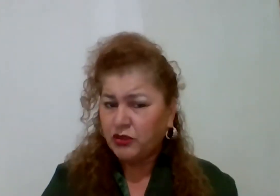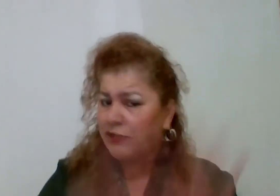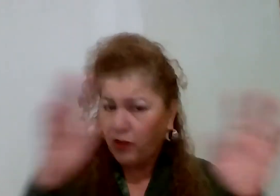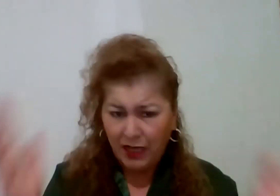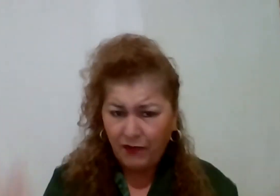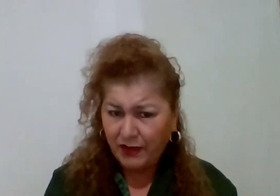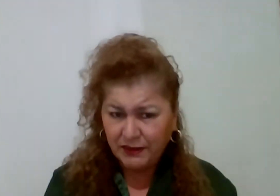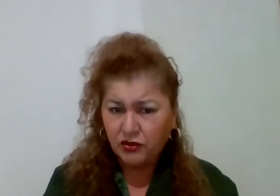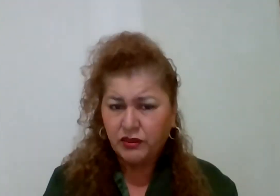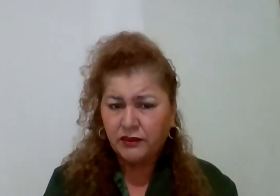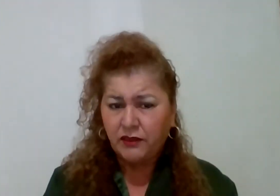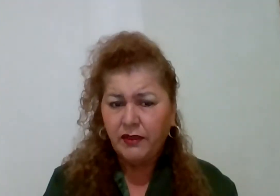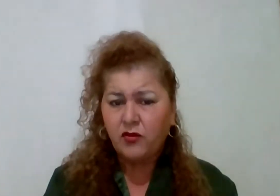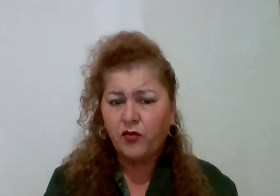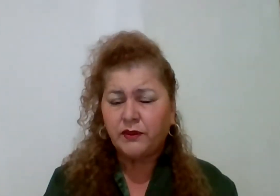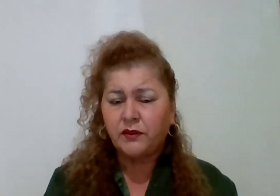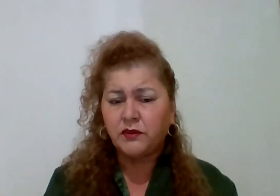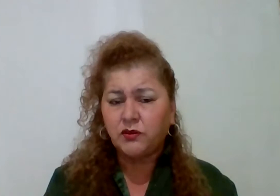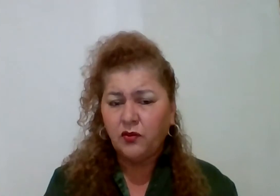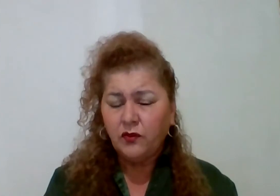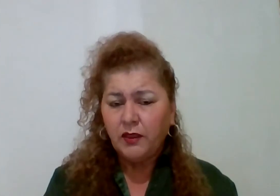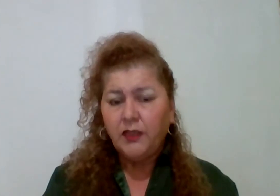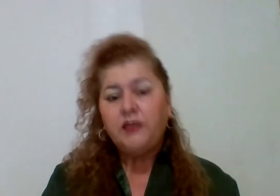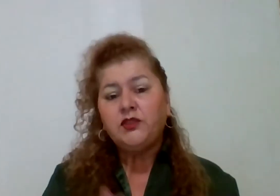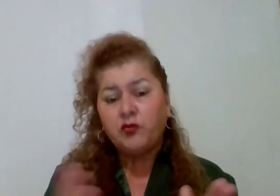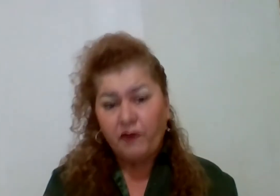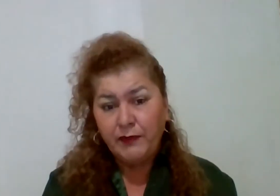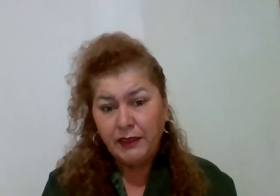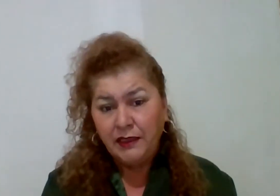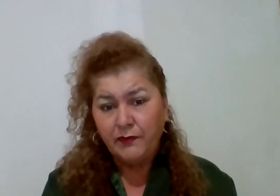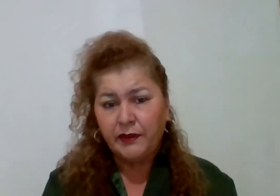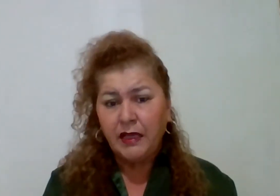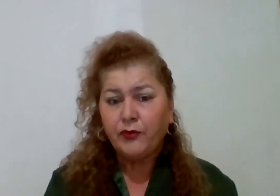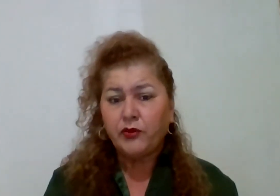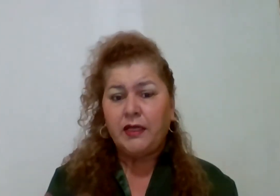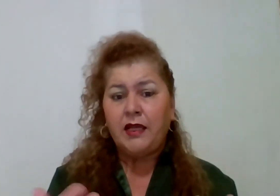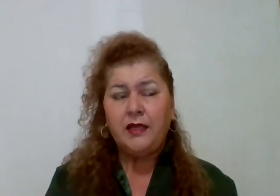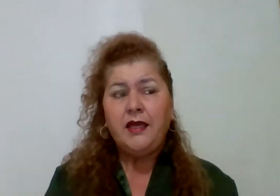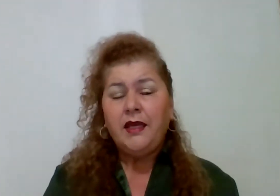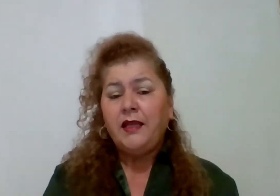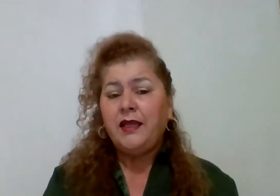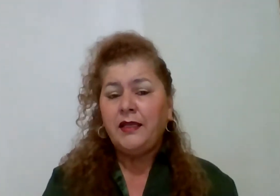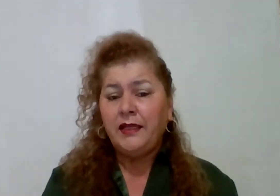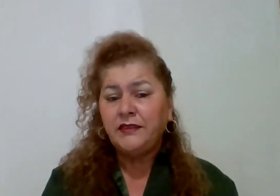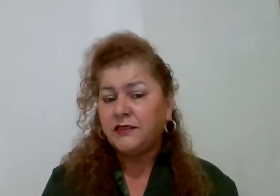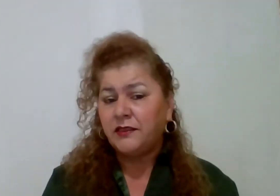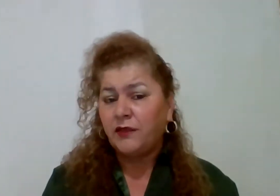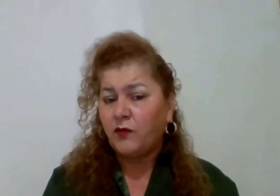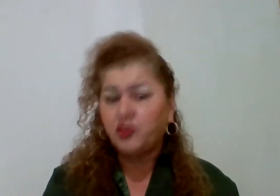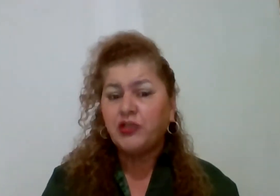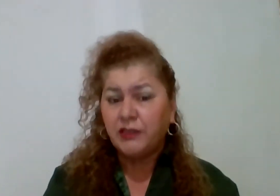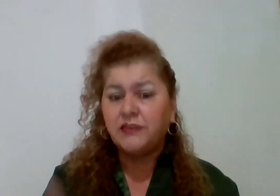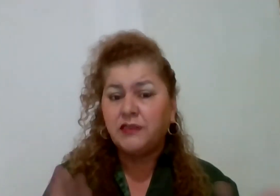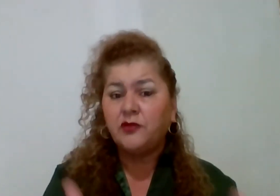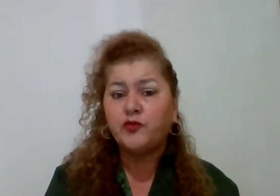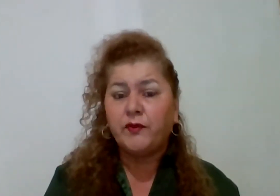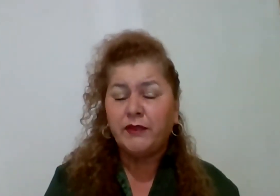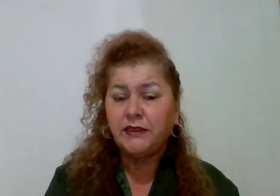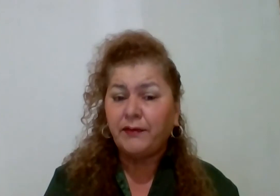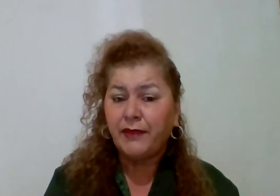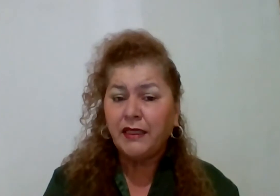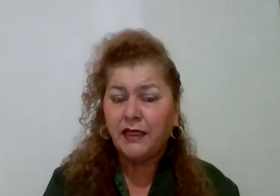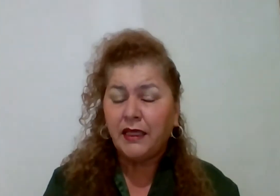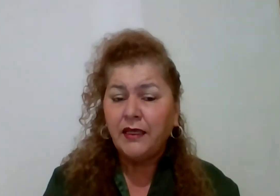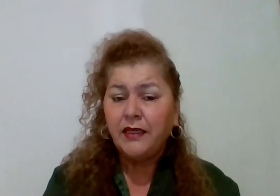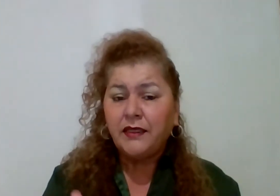asociadas, o sea, toda la base asociativa de Copetarosú y sus familias, ¿verdad? Porque la ley 6437 nos